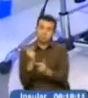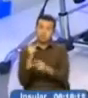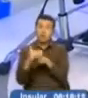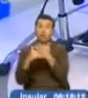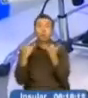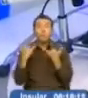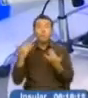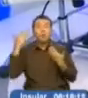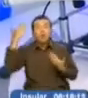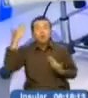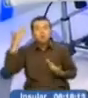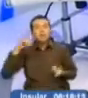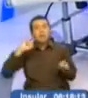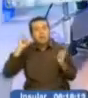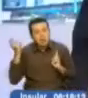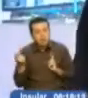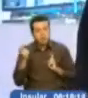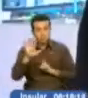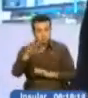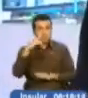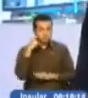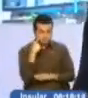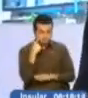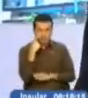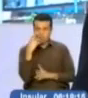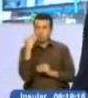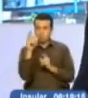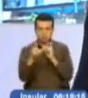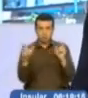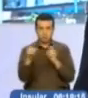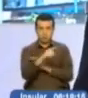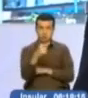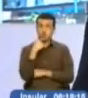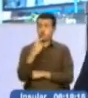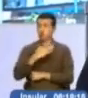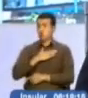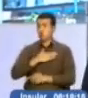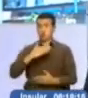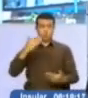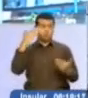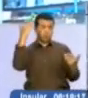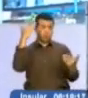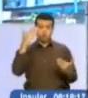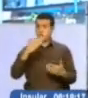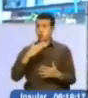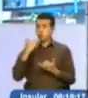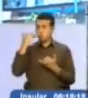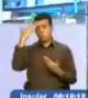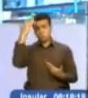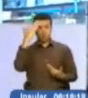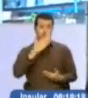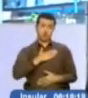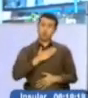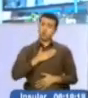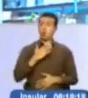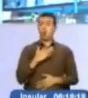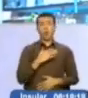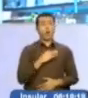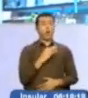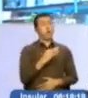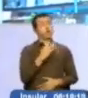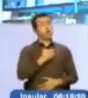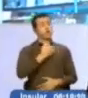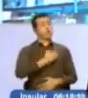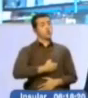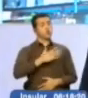la política. O sea, prestemos atención un poco a cómo mucha gente habla de política desde esta perspectiva moralista. Y desde entonces, esa